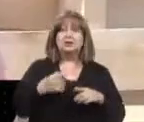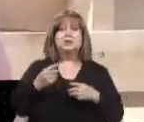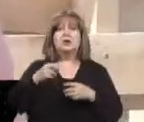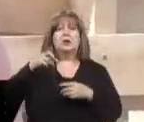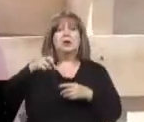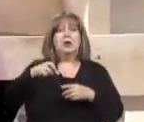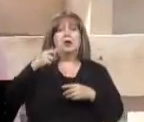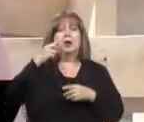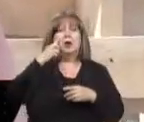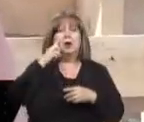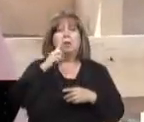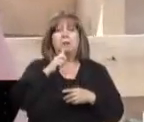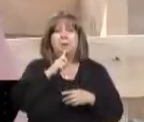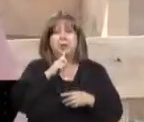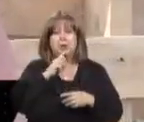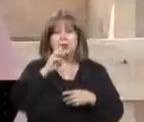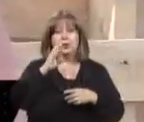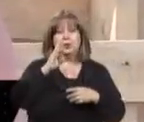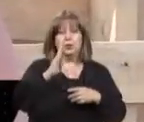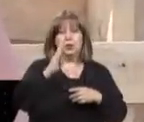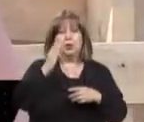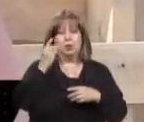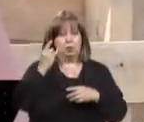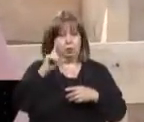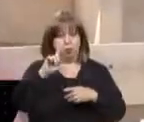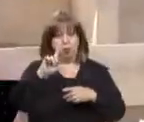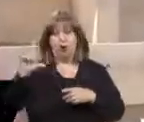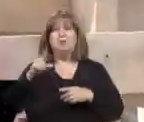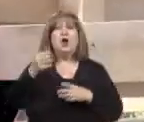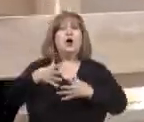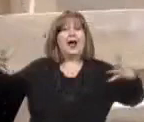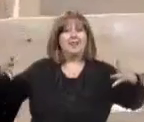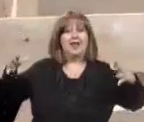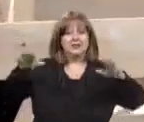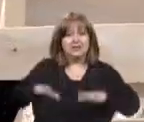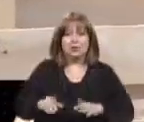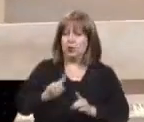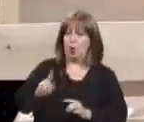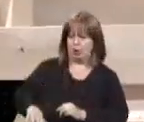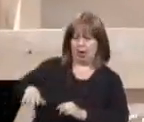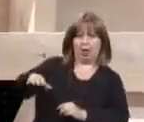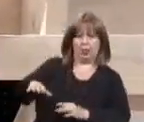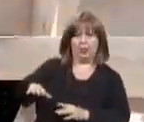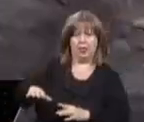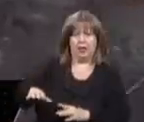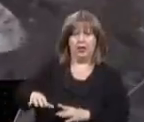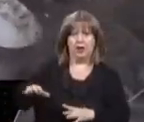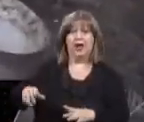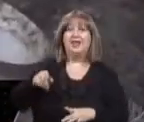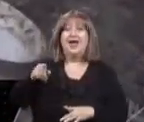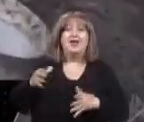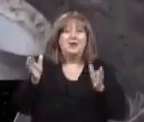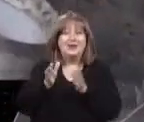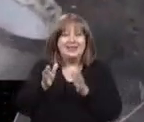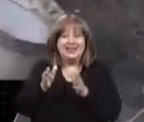un pedo que el cachorro grande no un perro grande un perro grande que yo lo habían